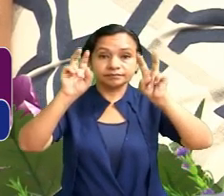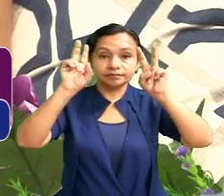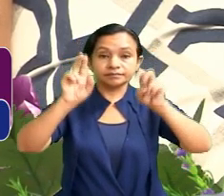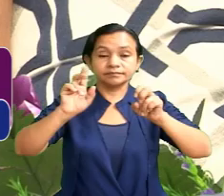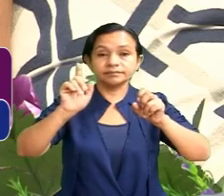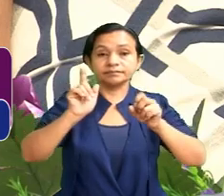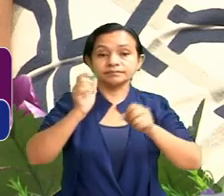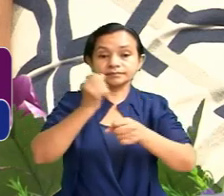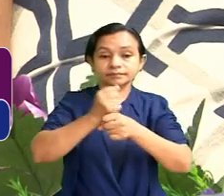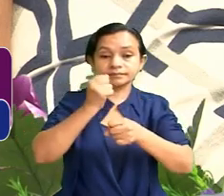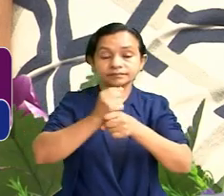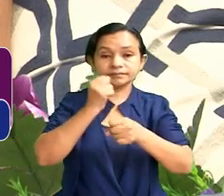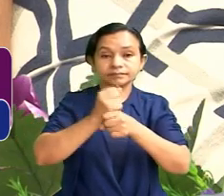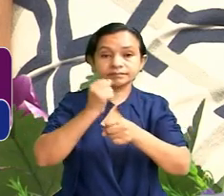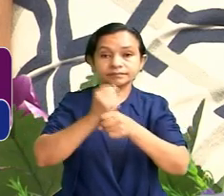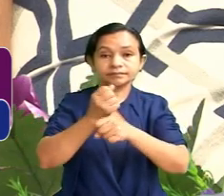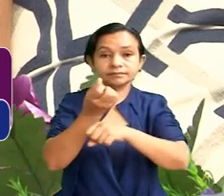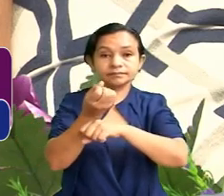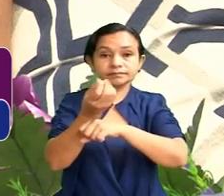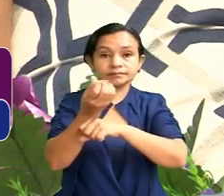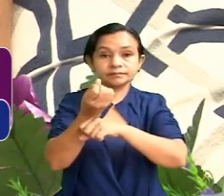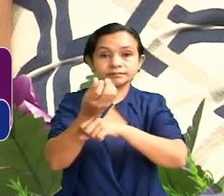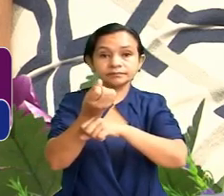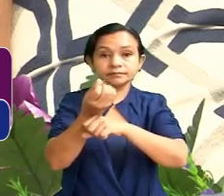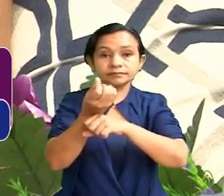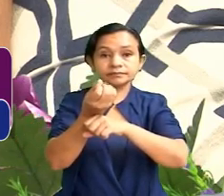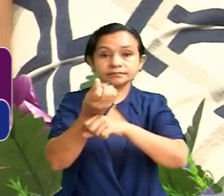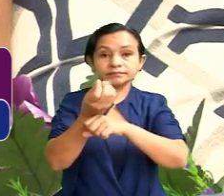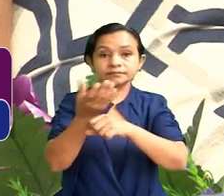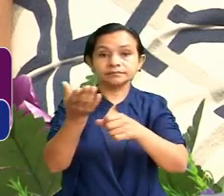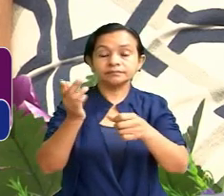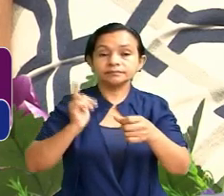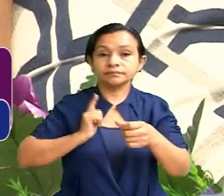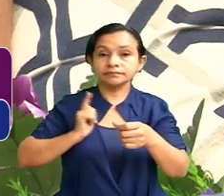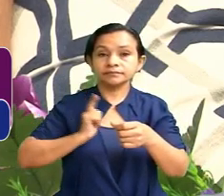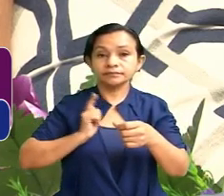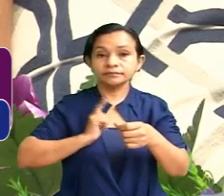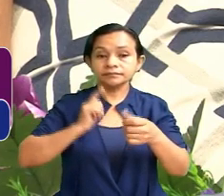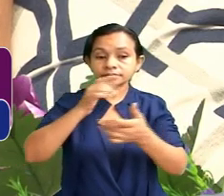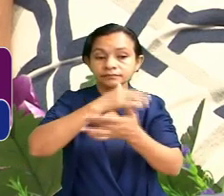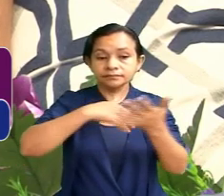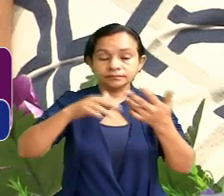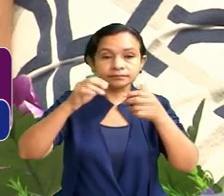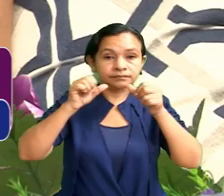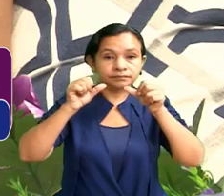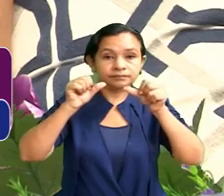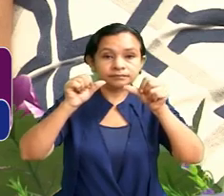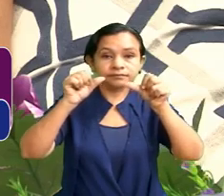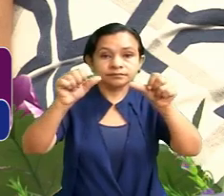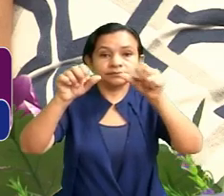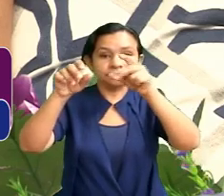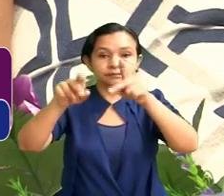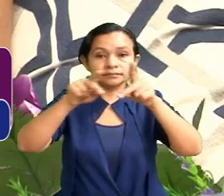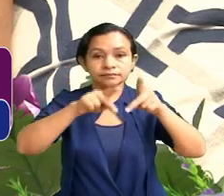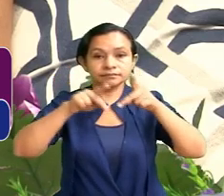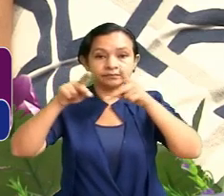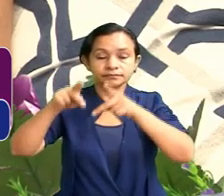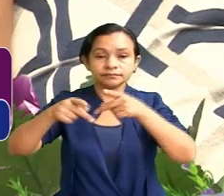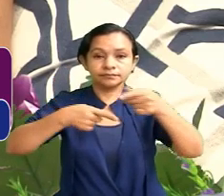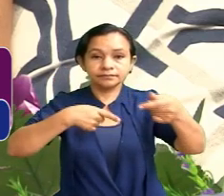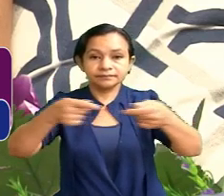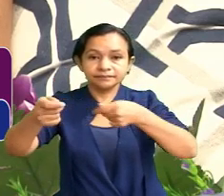trabajo de articulación con las alcaldías verdad las artes las alcaldías tienen la relación permanente con éstas personas que son los